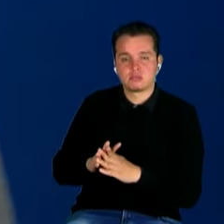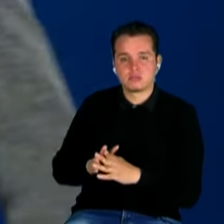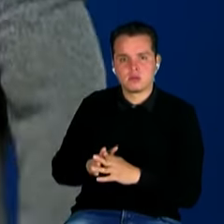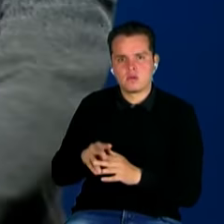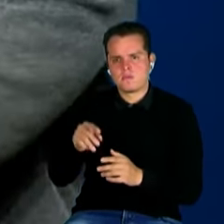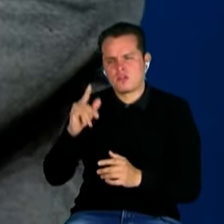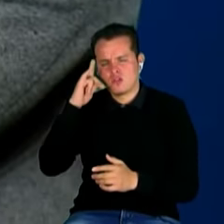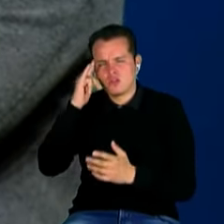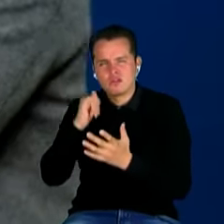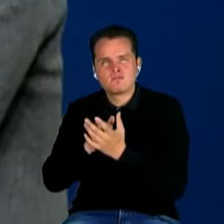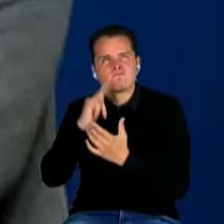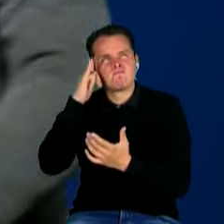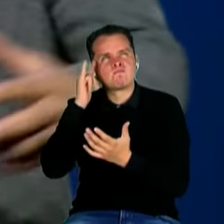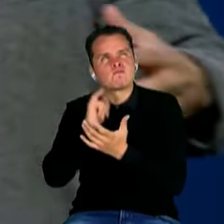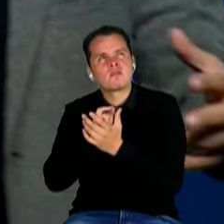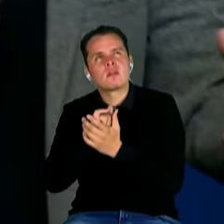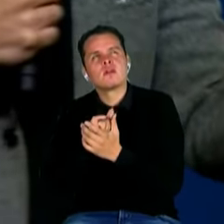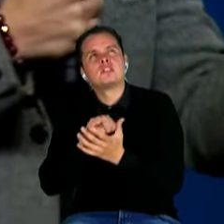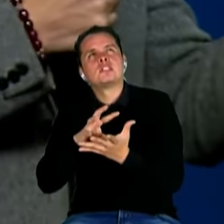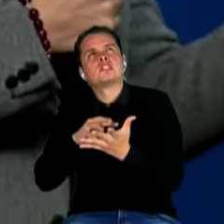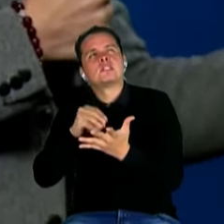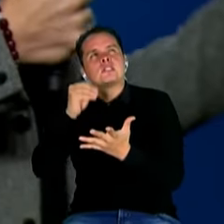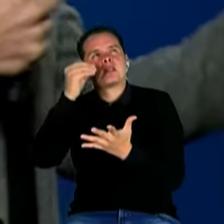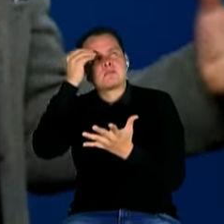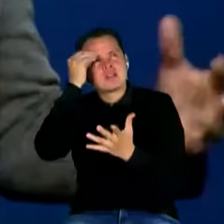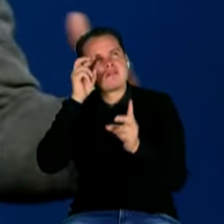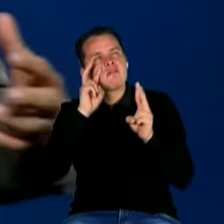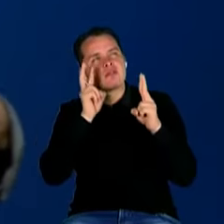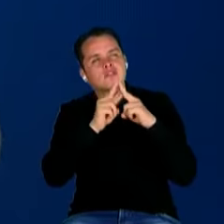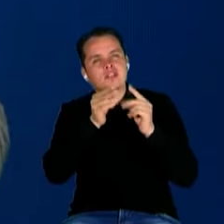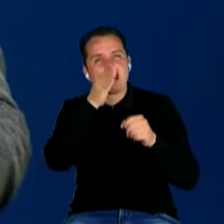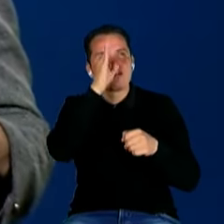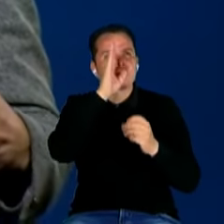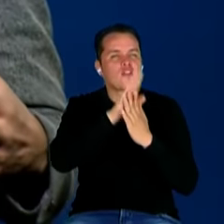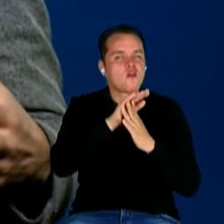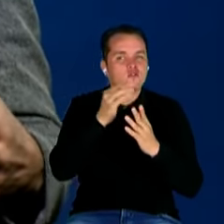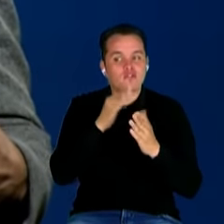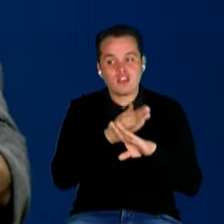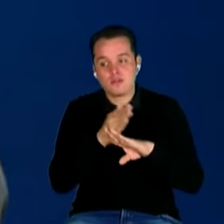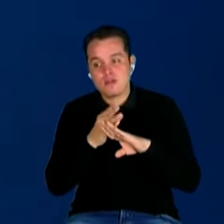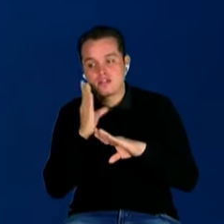Yo creo que Abraham, aprendiendo a conocer a Dios después de esta experiencia,